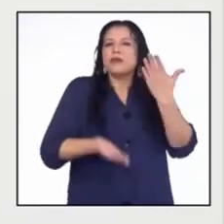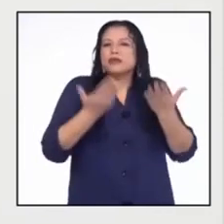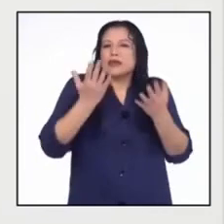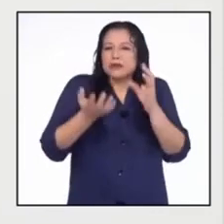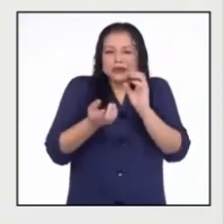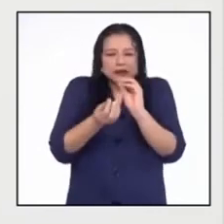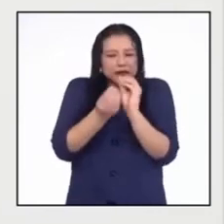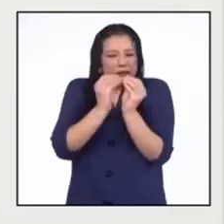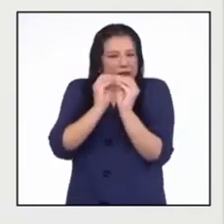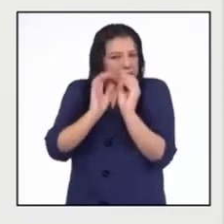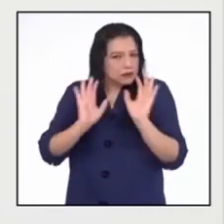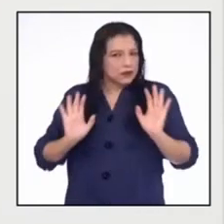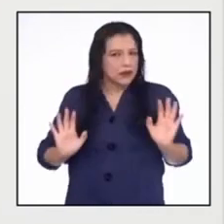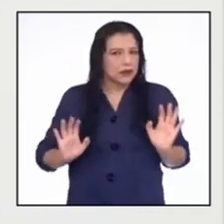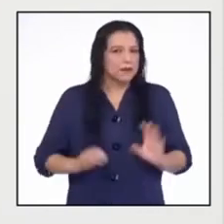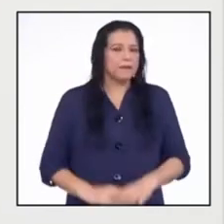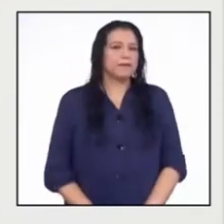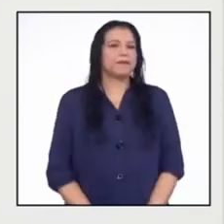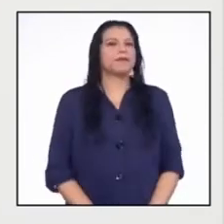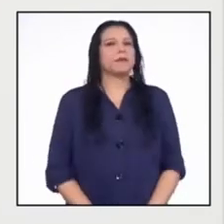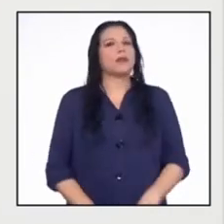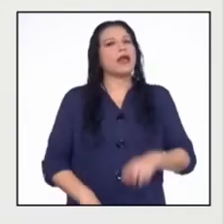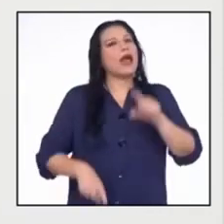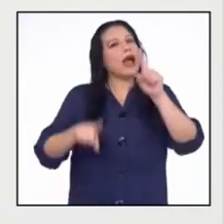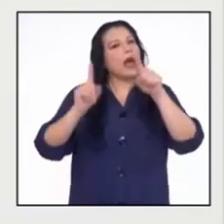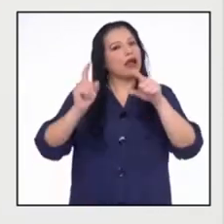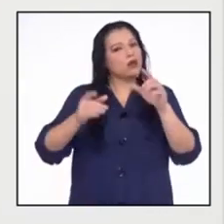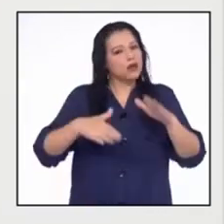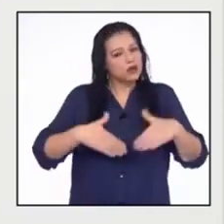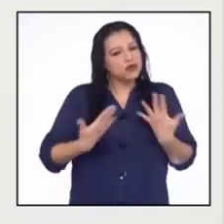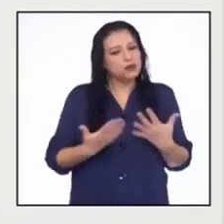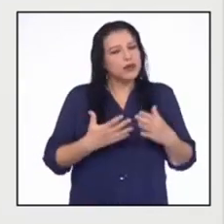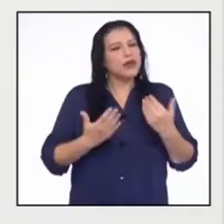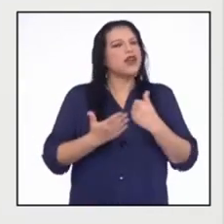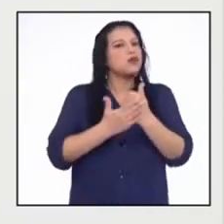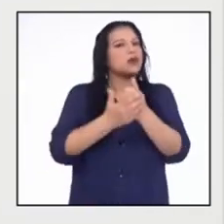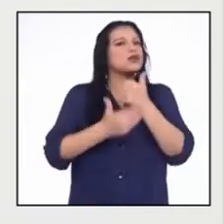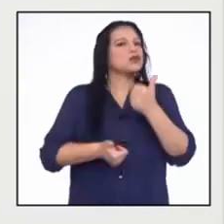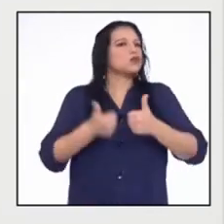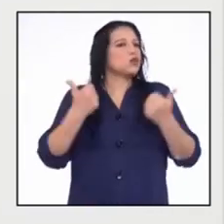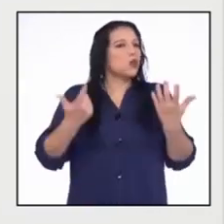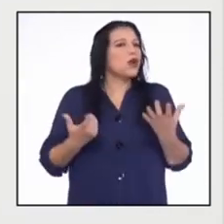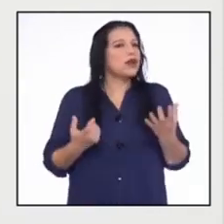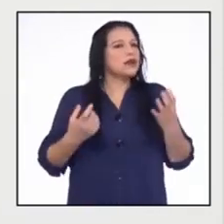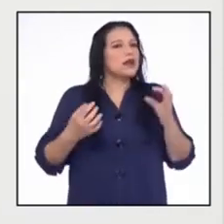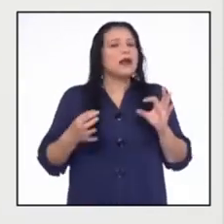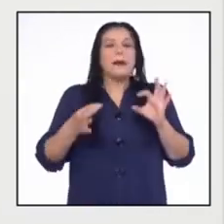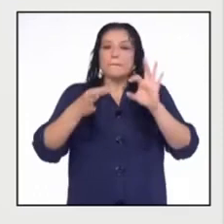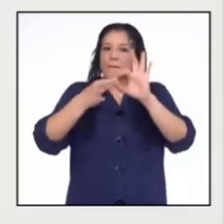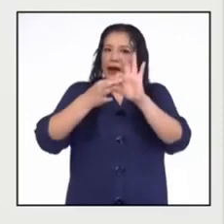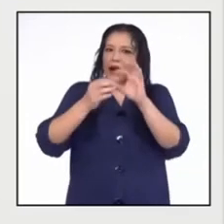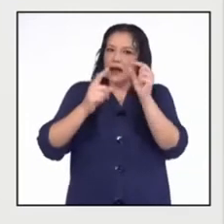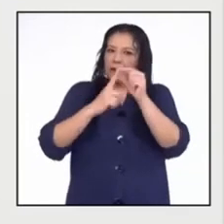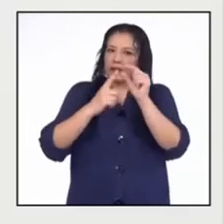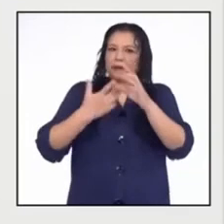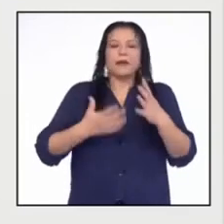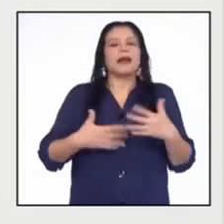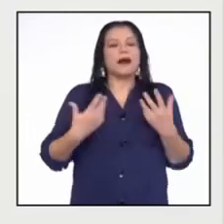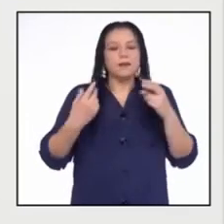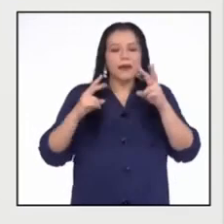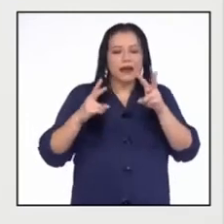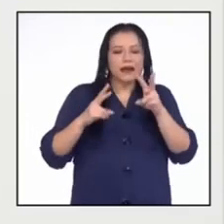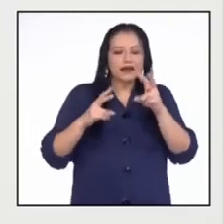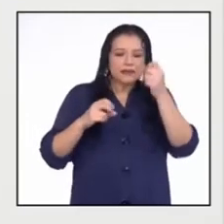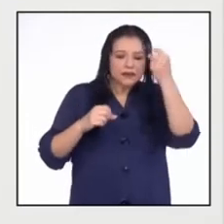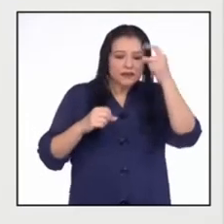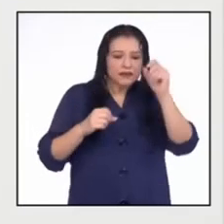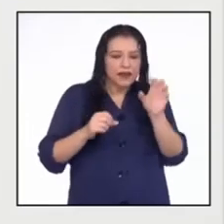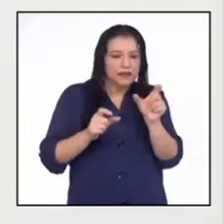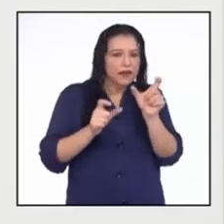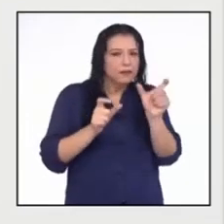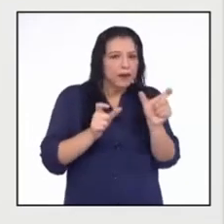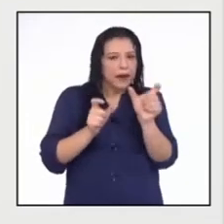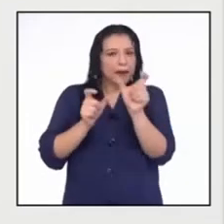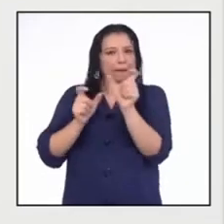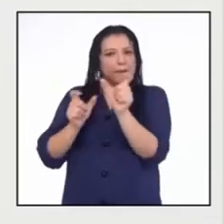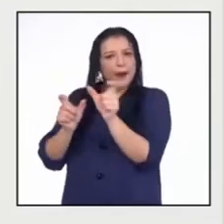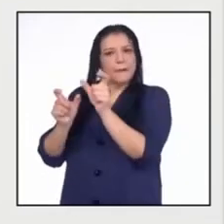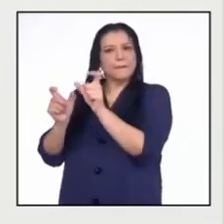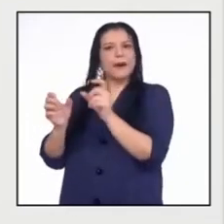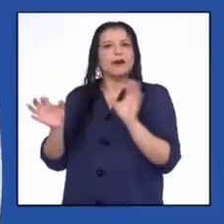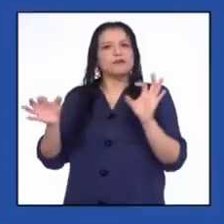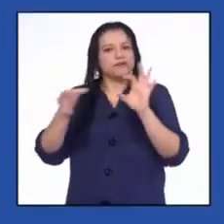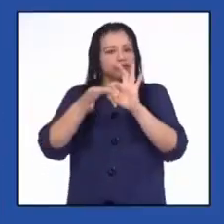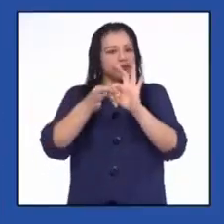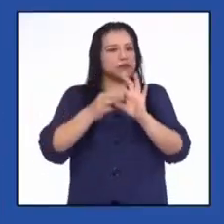para arreglarlos? Algo que nos podría ayudar es usar conectores para darle más vida a los párrafos, así como